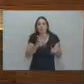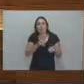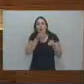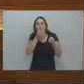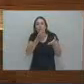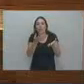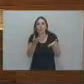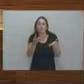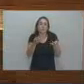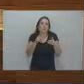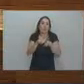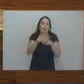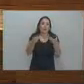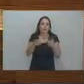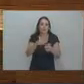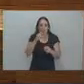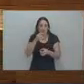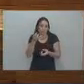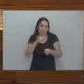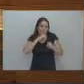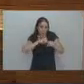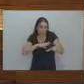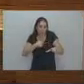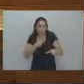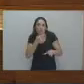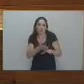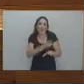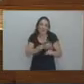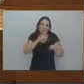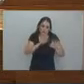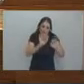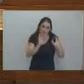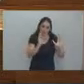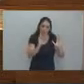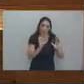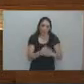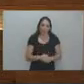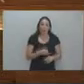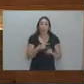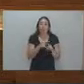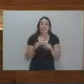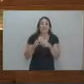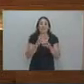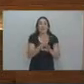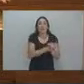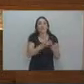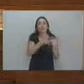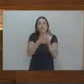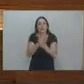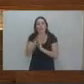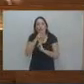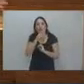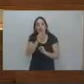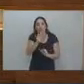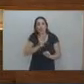adelantado de que les estoy hablando de una película. Algunas de las cuestiones de las palabras que flotaron en el ambiente y a las que sí me gustaría dar respuesta en este turno